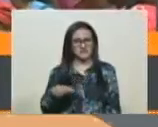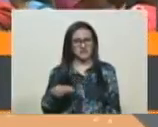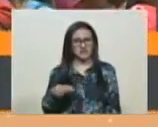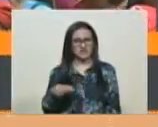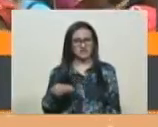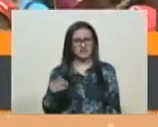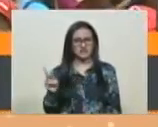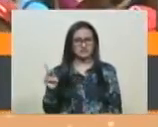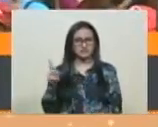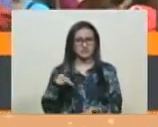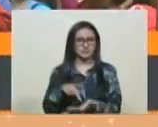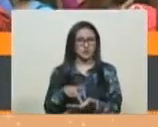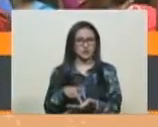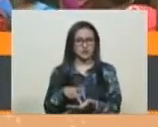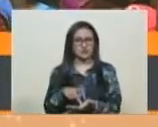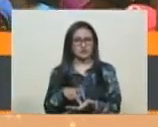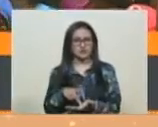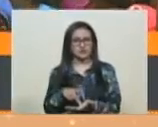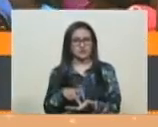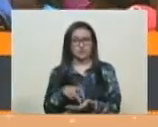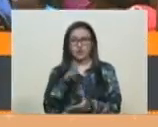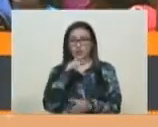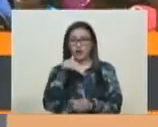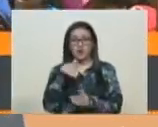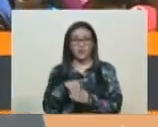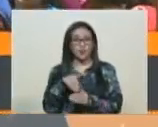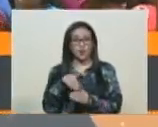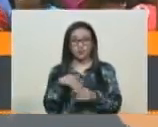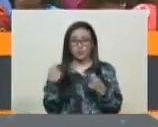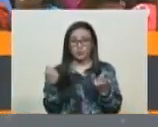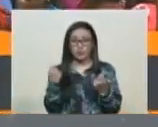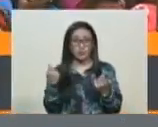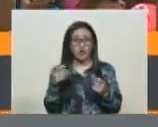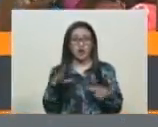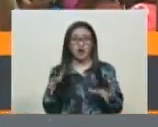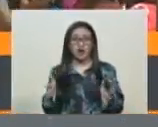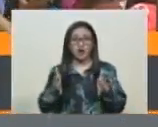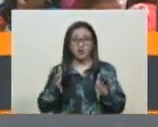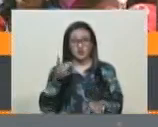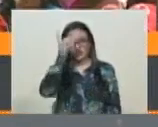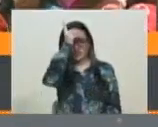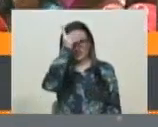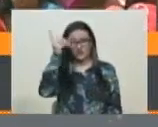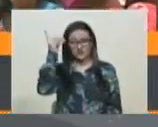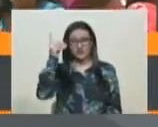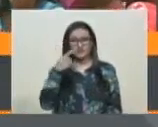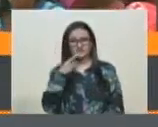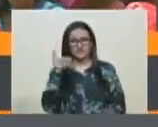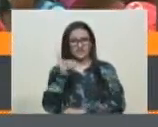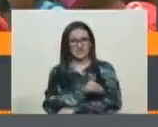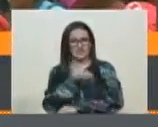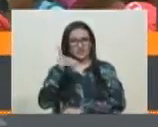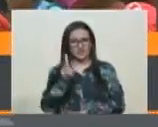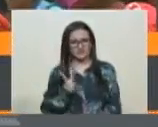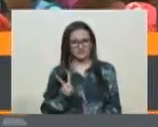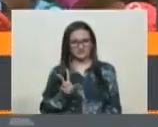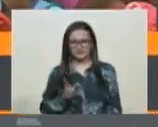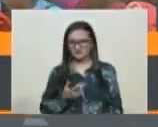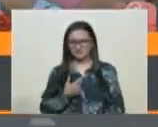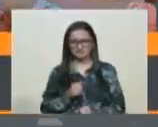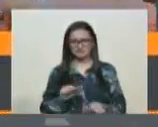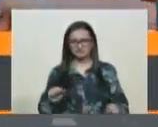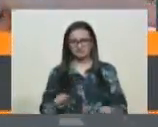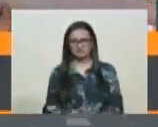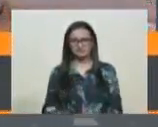a la presidencia sin contar con el voto popular acuse a Venezuela de ser una dictadura.